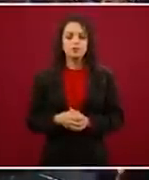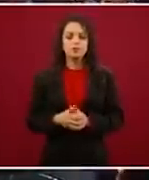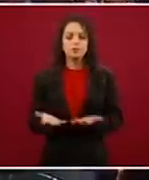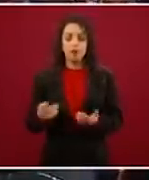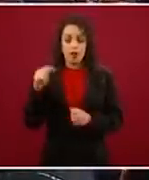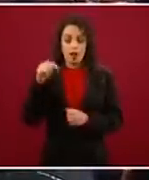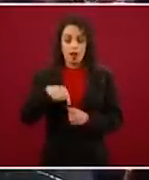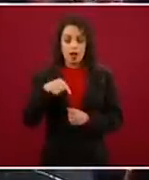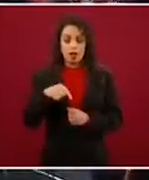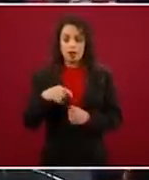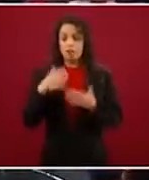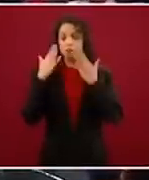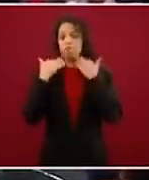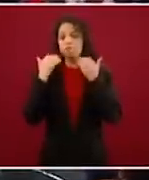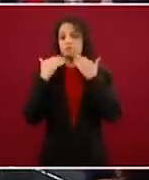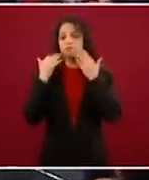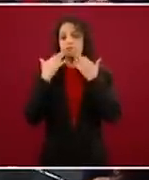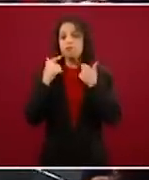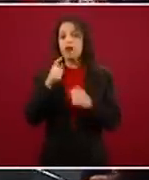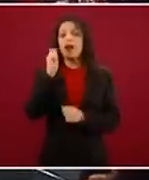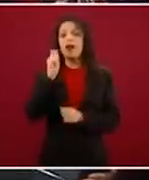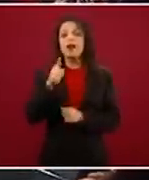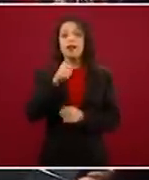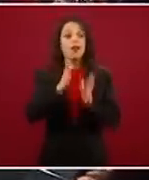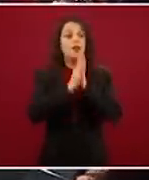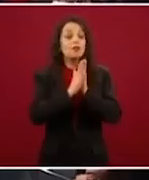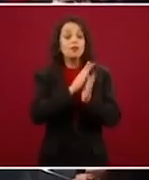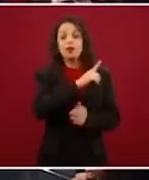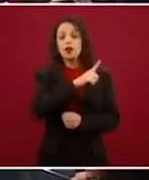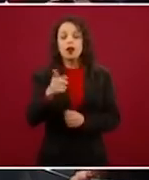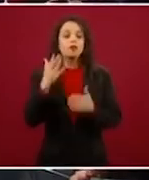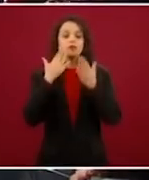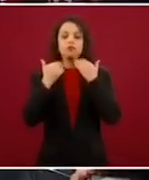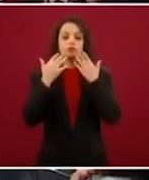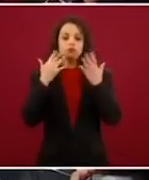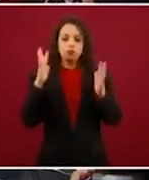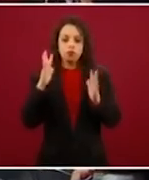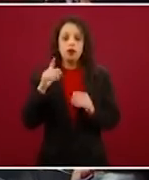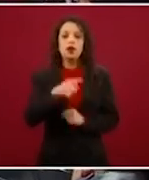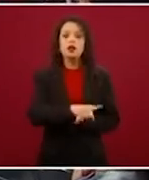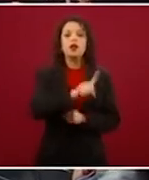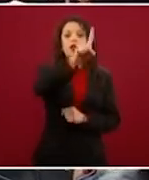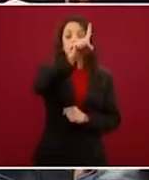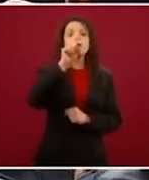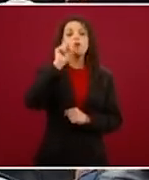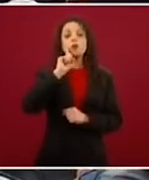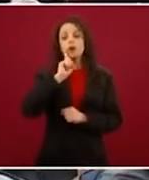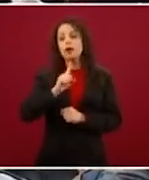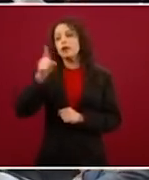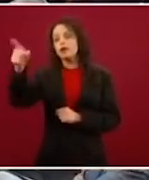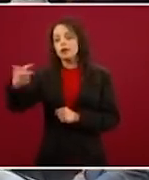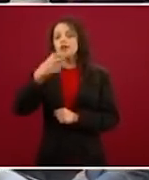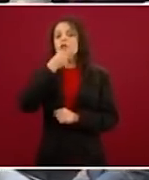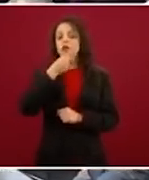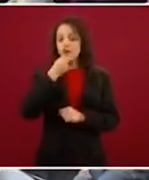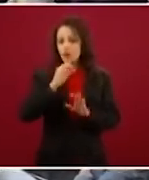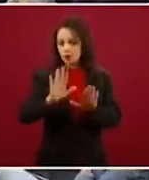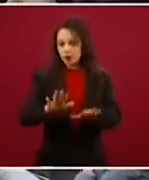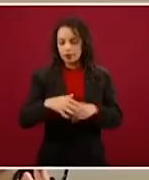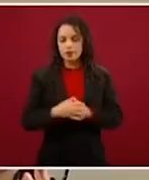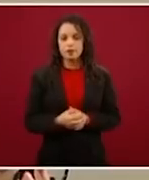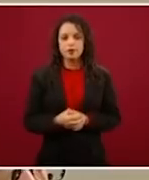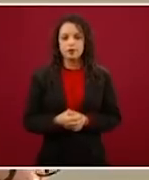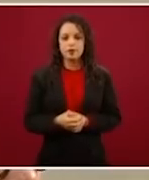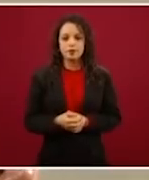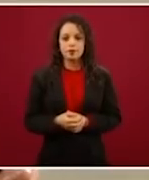realmente preferencia. Sí, pero es que vamos mujer, hombre. Quisiera que me diera la voz. Ah, sí, sí, sí.